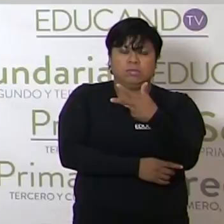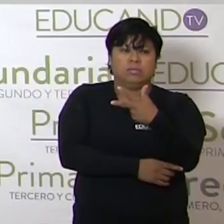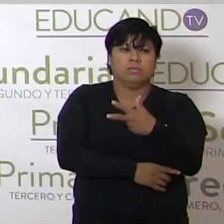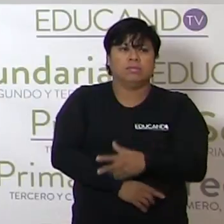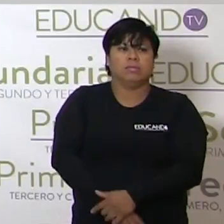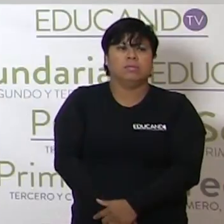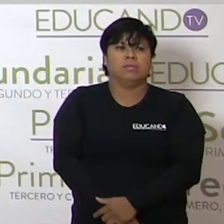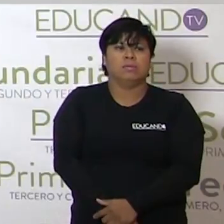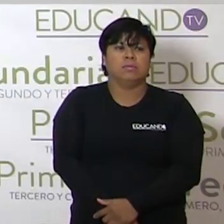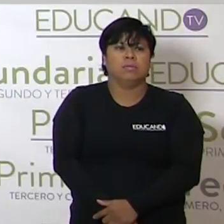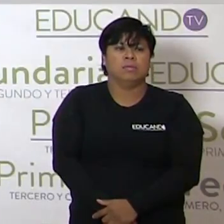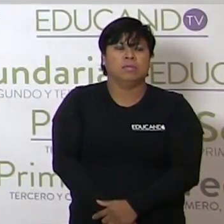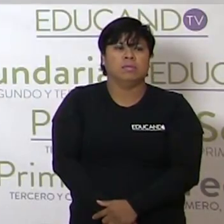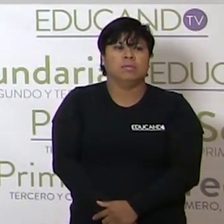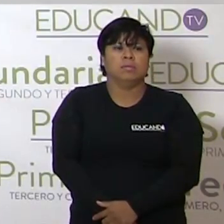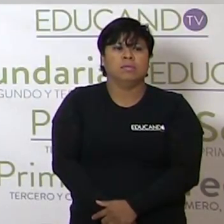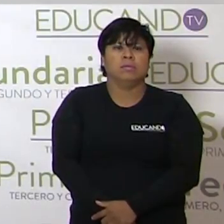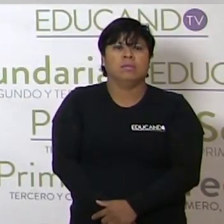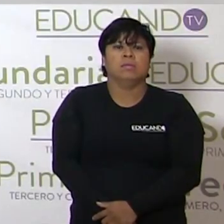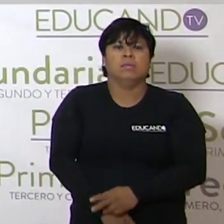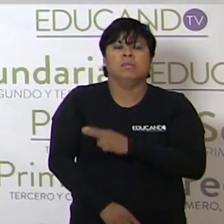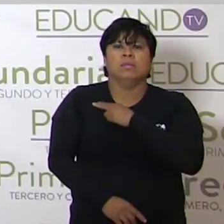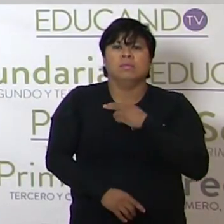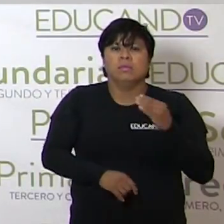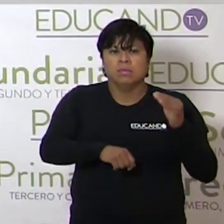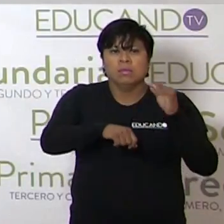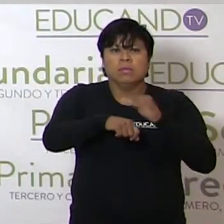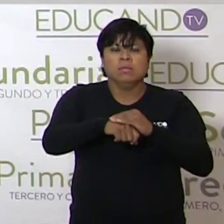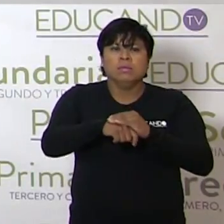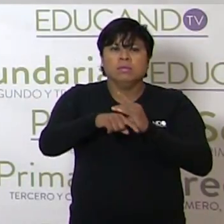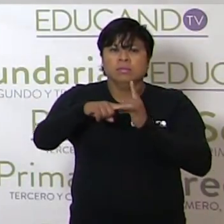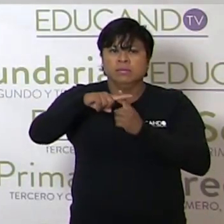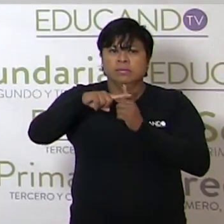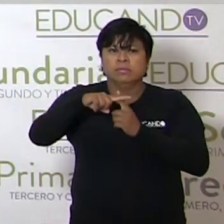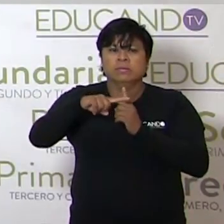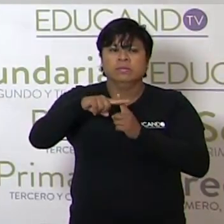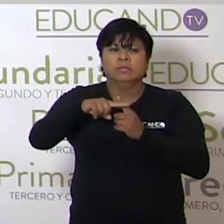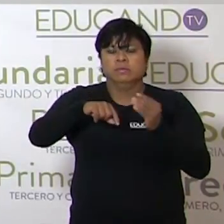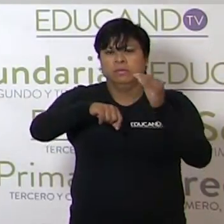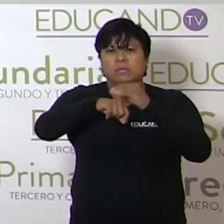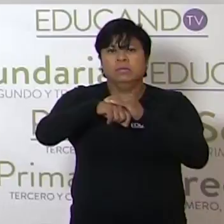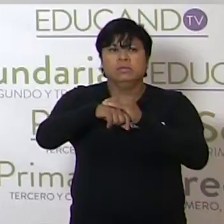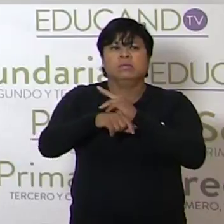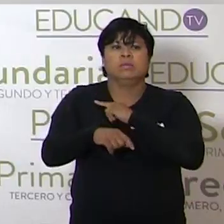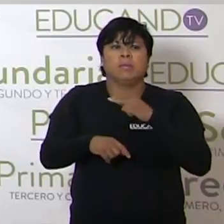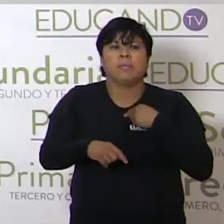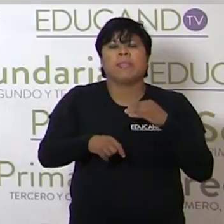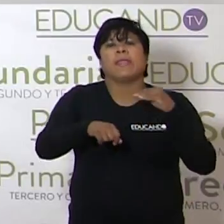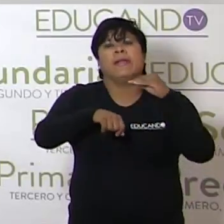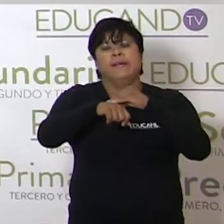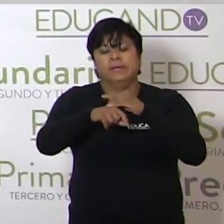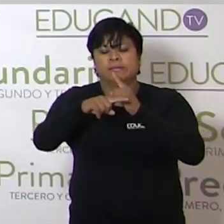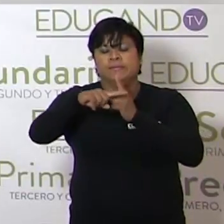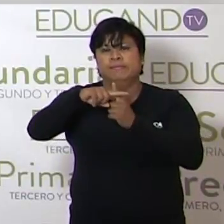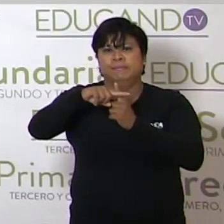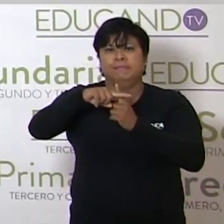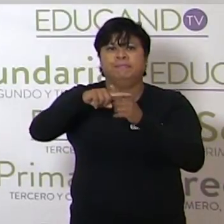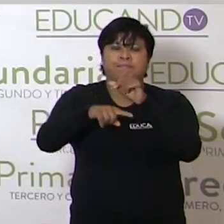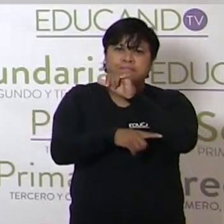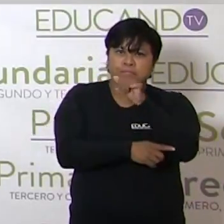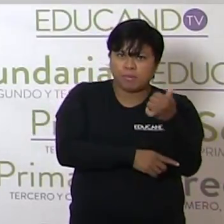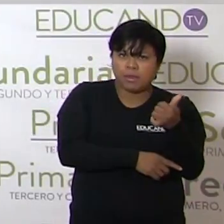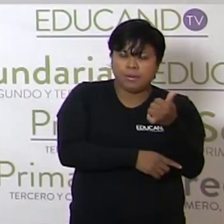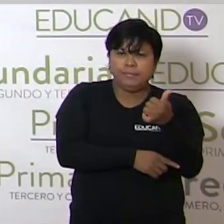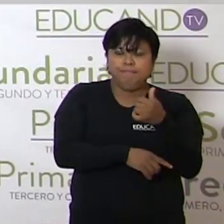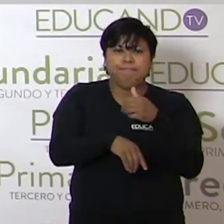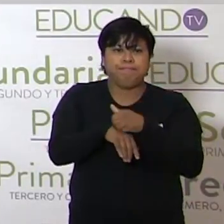agregarle un elemento más, 3, 4, 5 y 8. Vamos a agregarle otro más, otros 2. Le voy a agregar